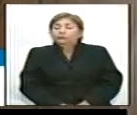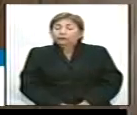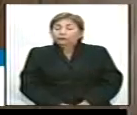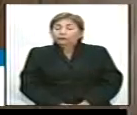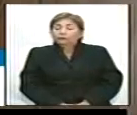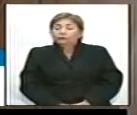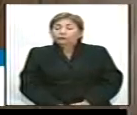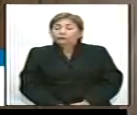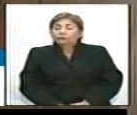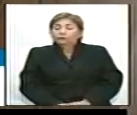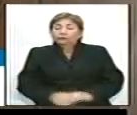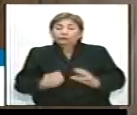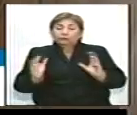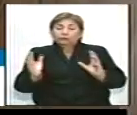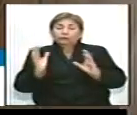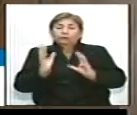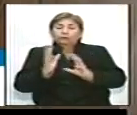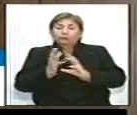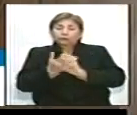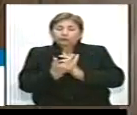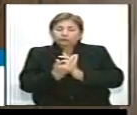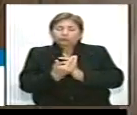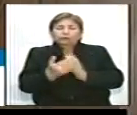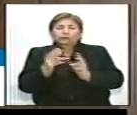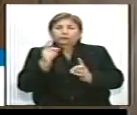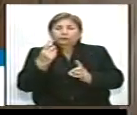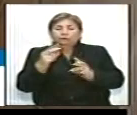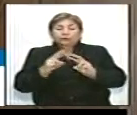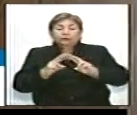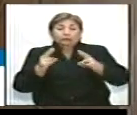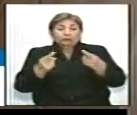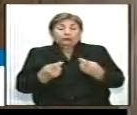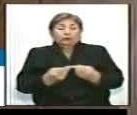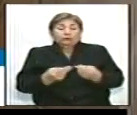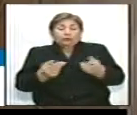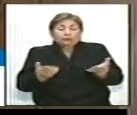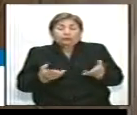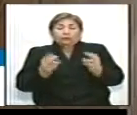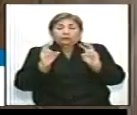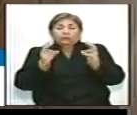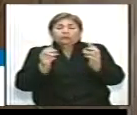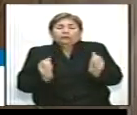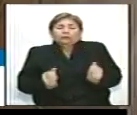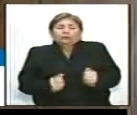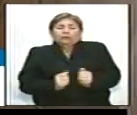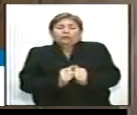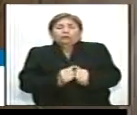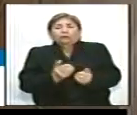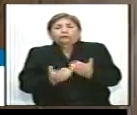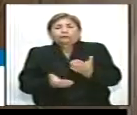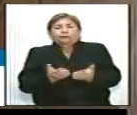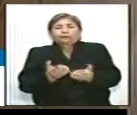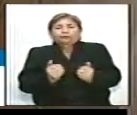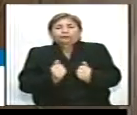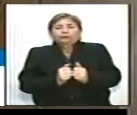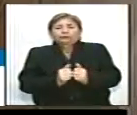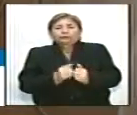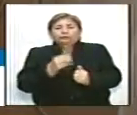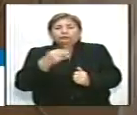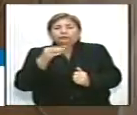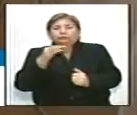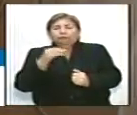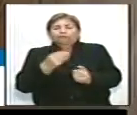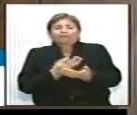a abordar entonces en una primera reunión estos temas, conjuntamente, me imagino, con siempre con